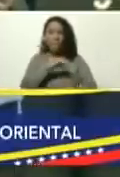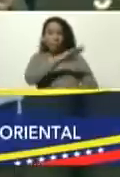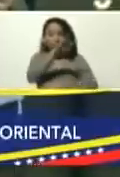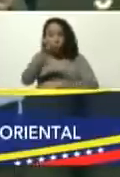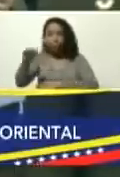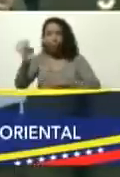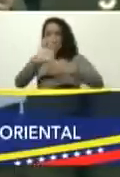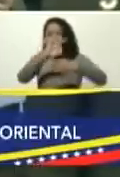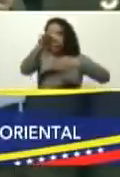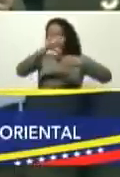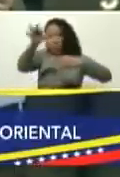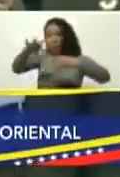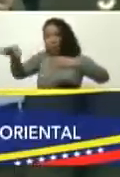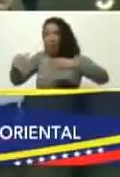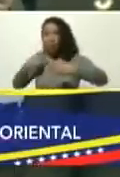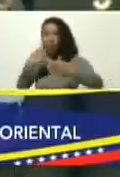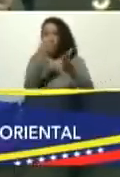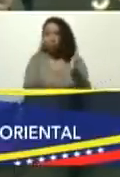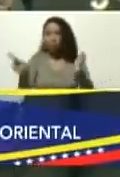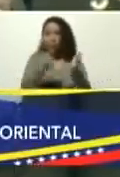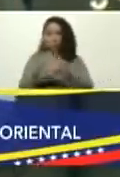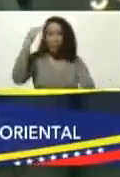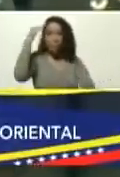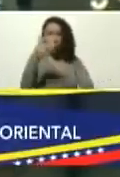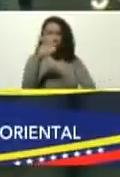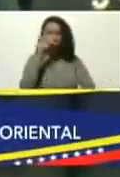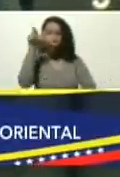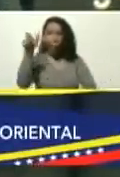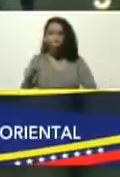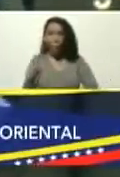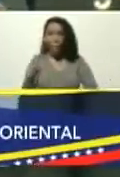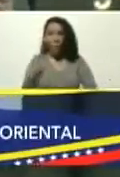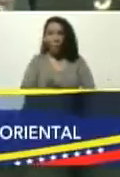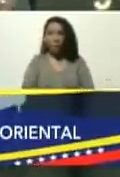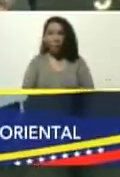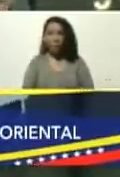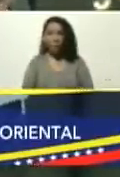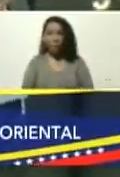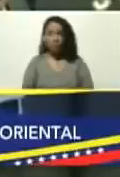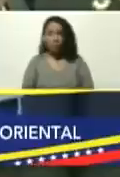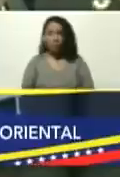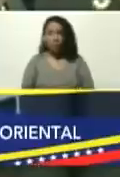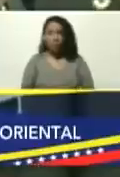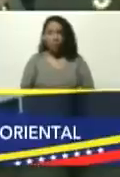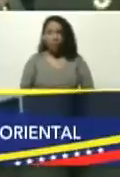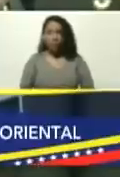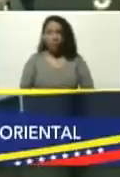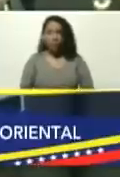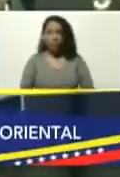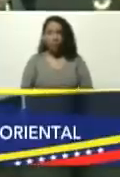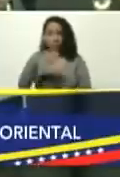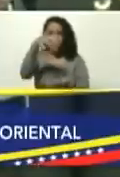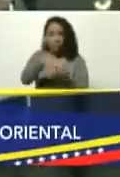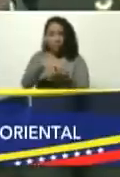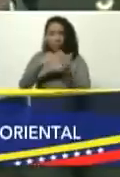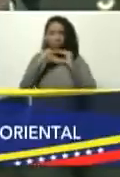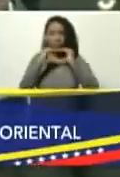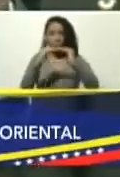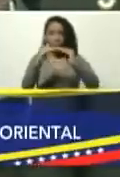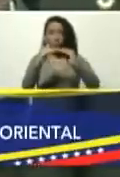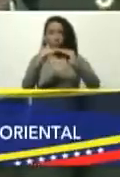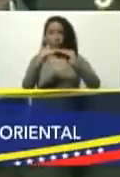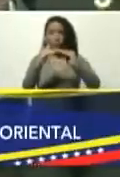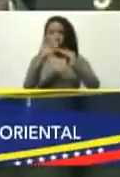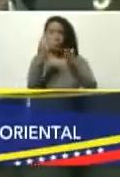insular, he ratificado al almirante Neil Villamizar Sánchez. En la región occidental,